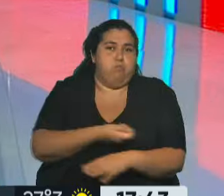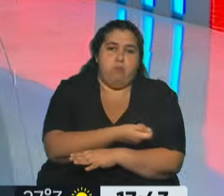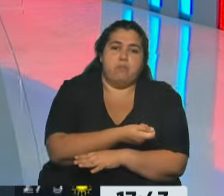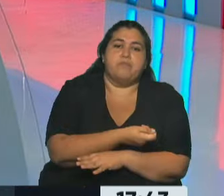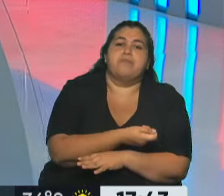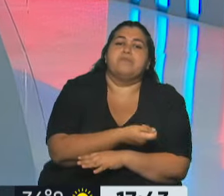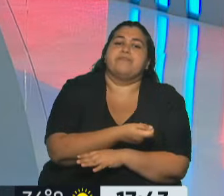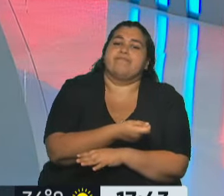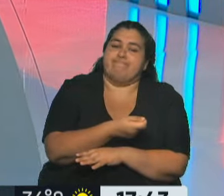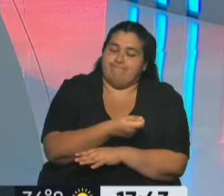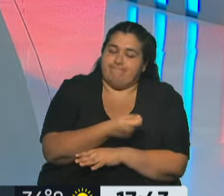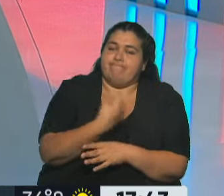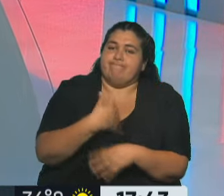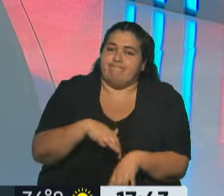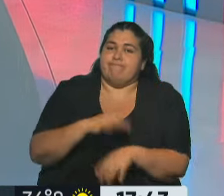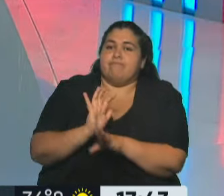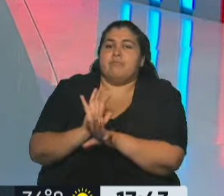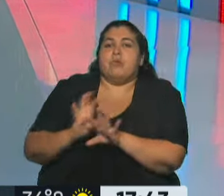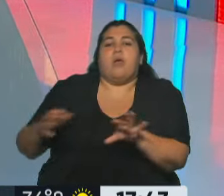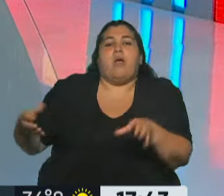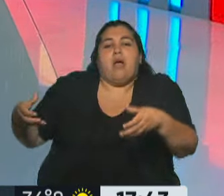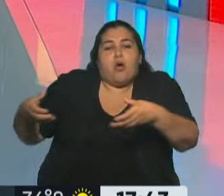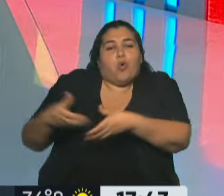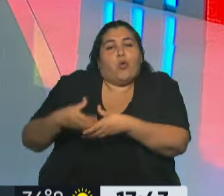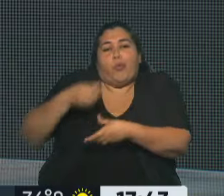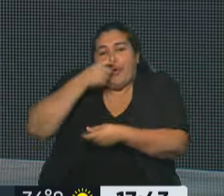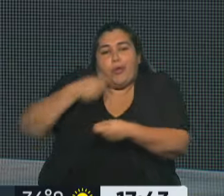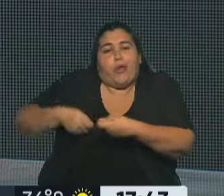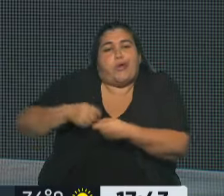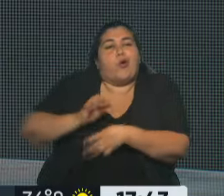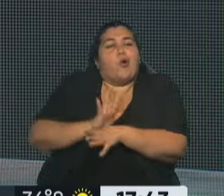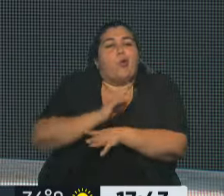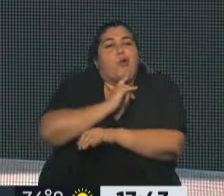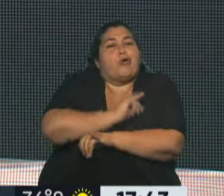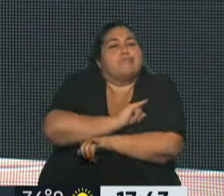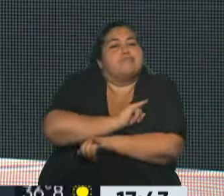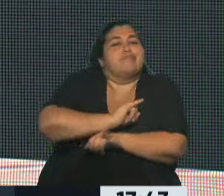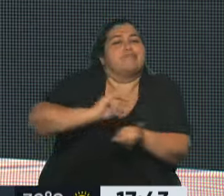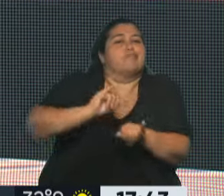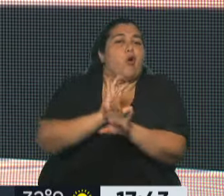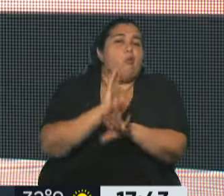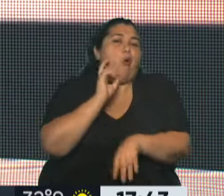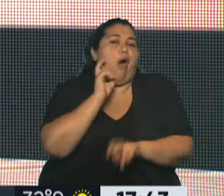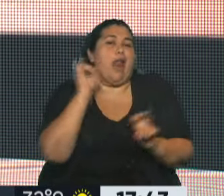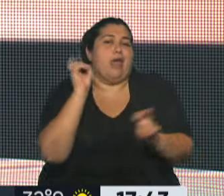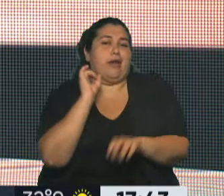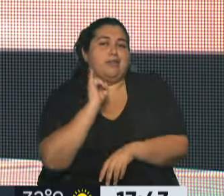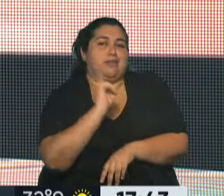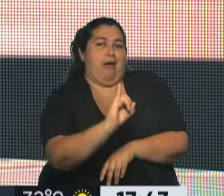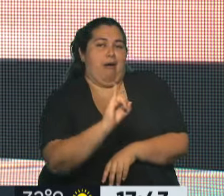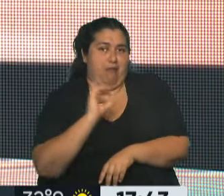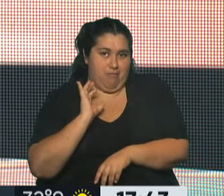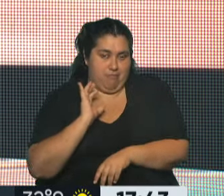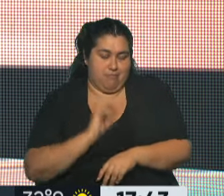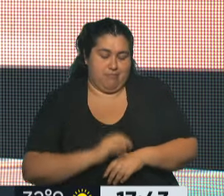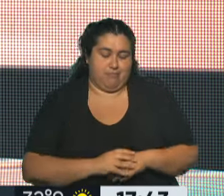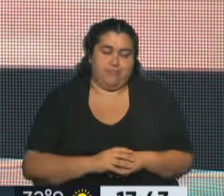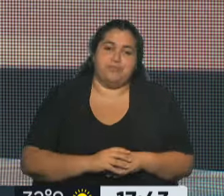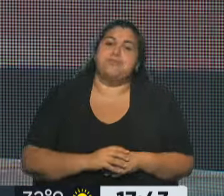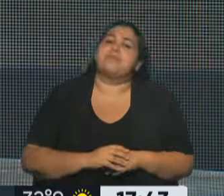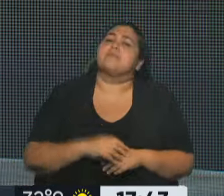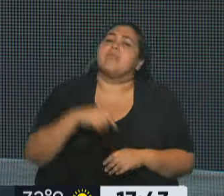estas bandas quieren enviar ese mensaje de desestabilización vamos a compartir algunas voces eh que se escucharon durante esta semana y que nos van a ayudar a entender un